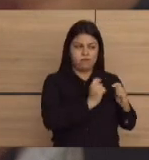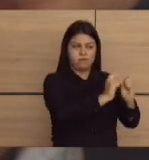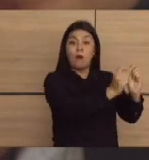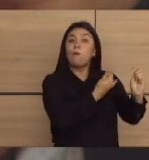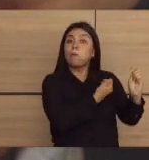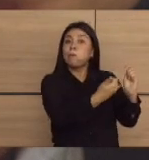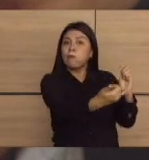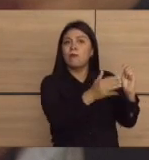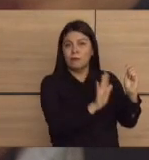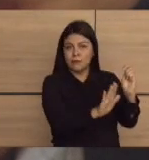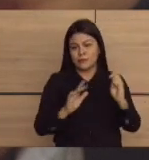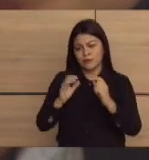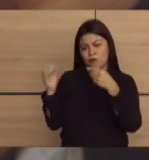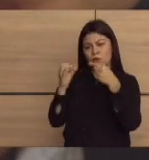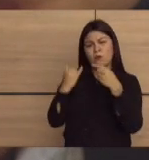La historia.